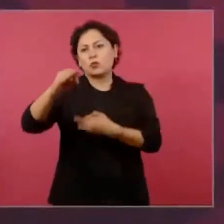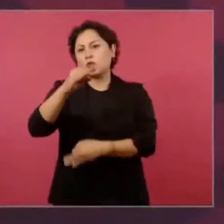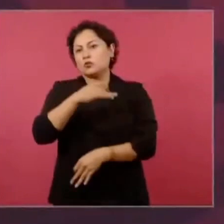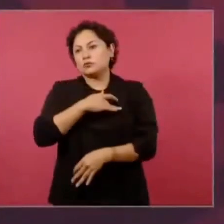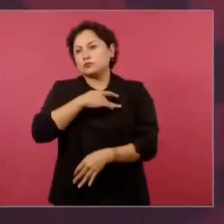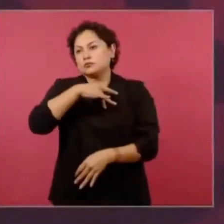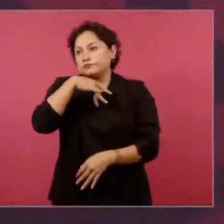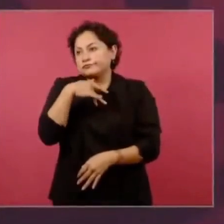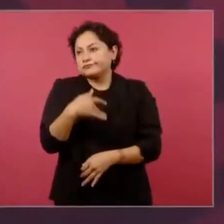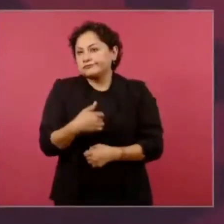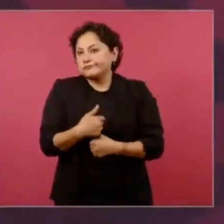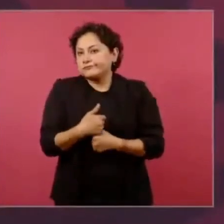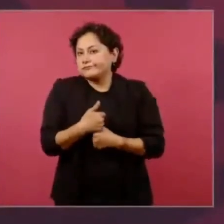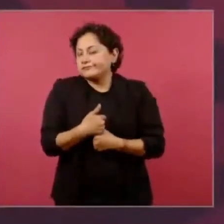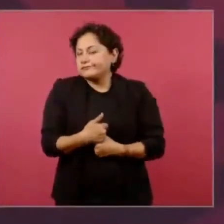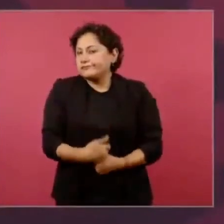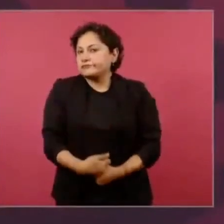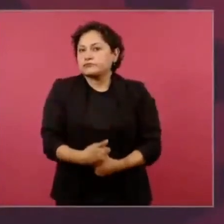pero